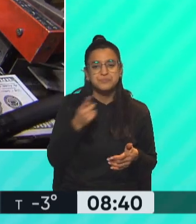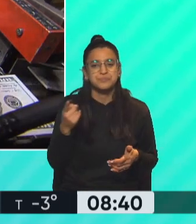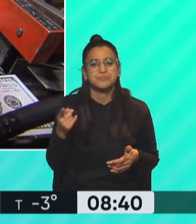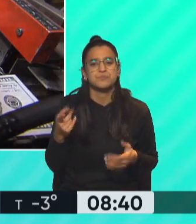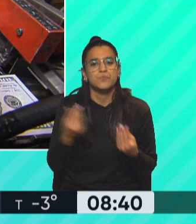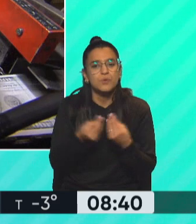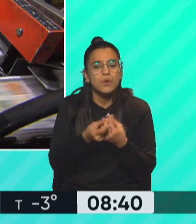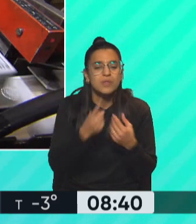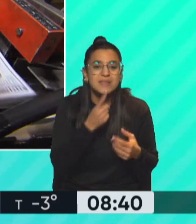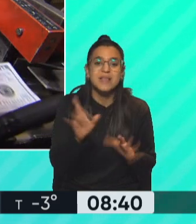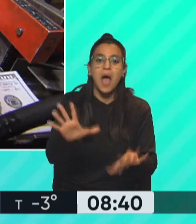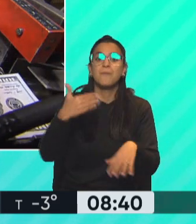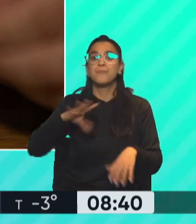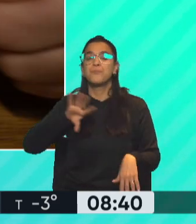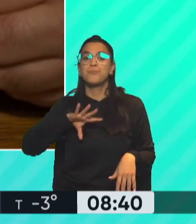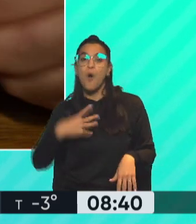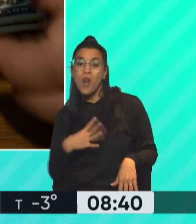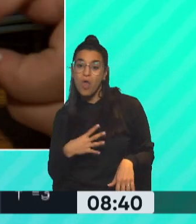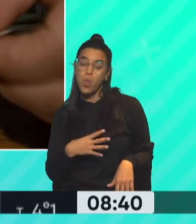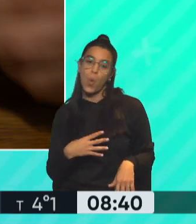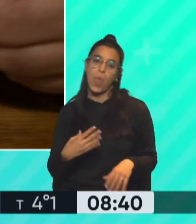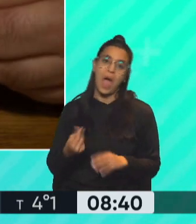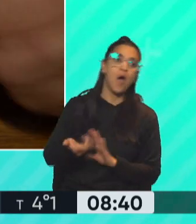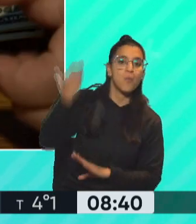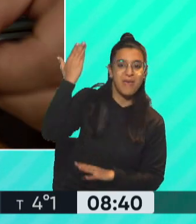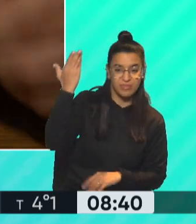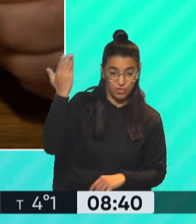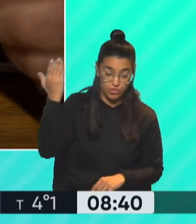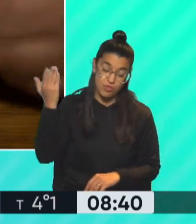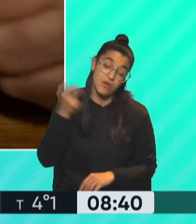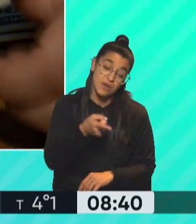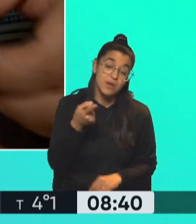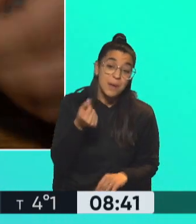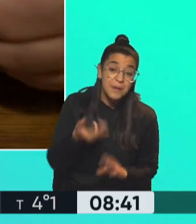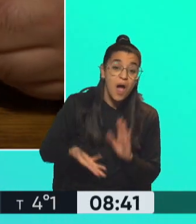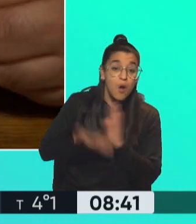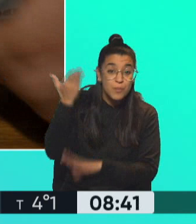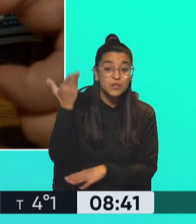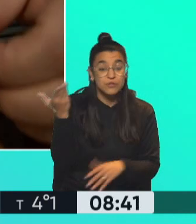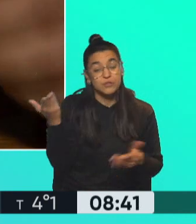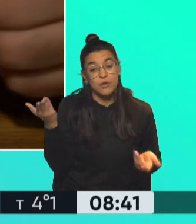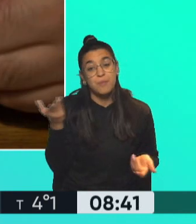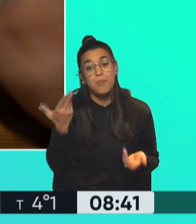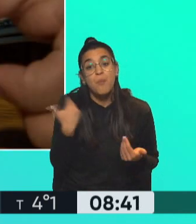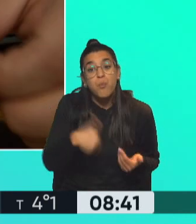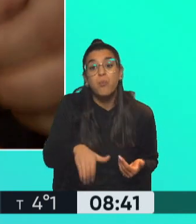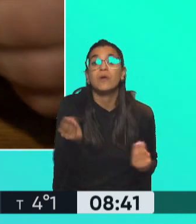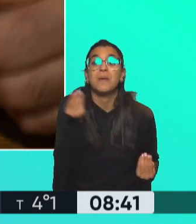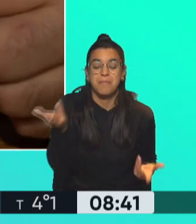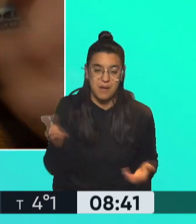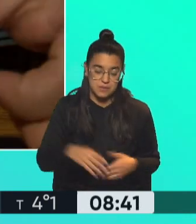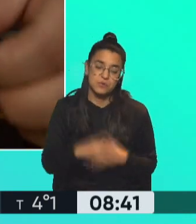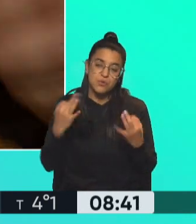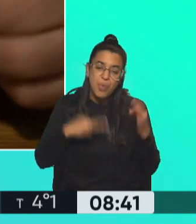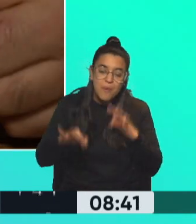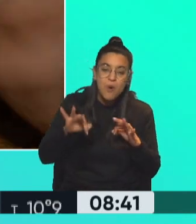como dice, abriendo el paraguas y tratando y aumentando los precios para cubrirse de lo que pueda pasar. Entonces hay